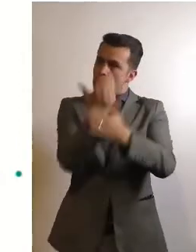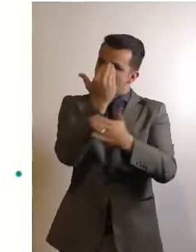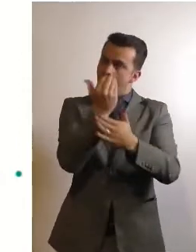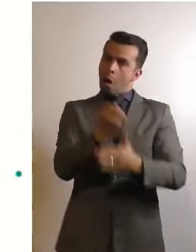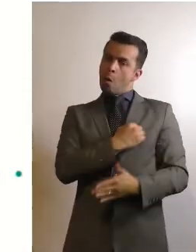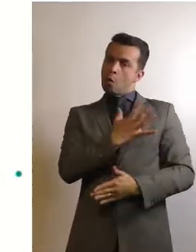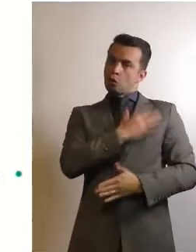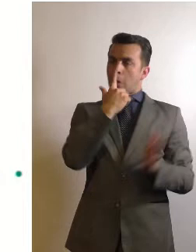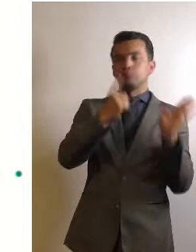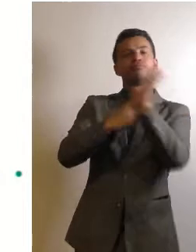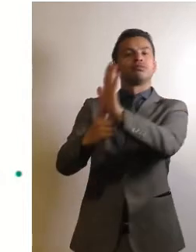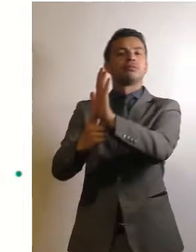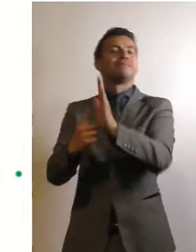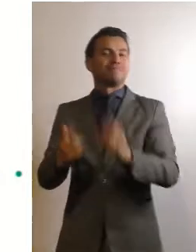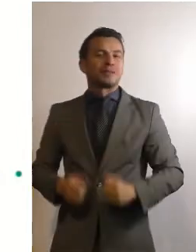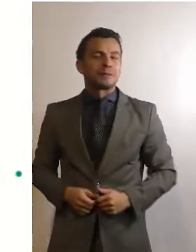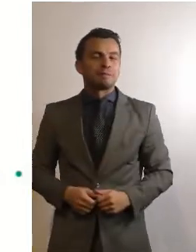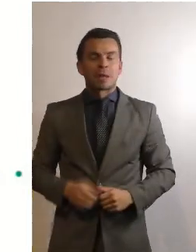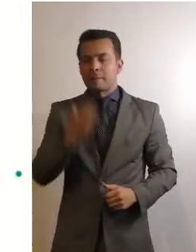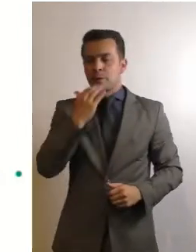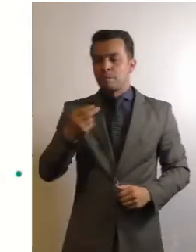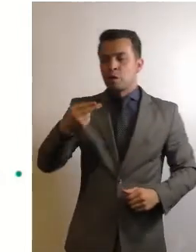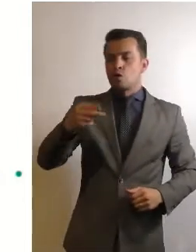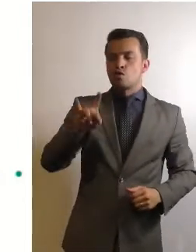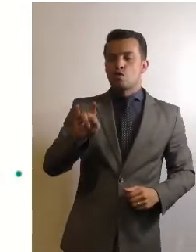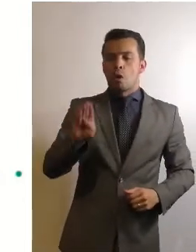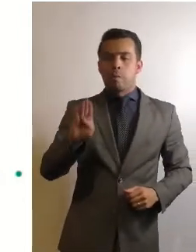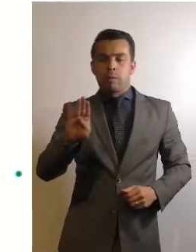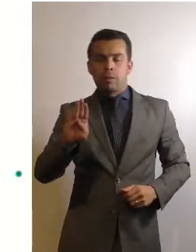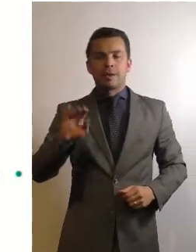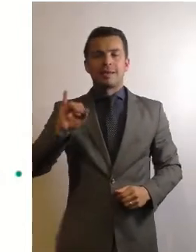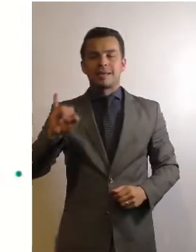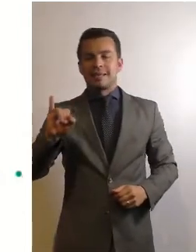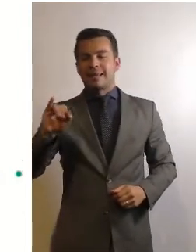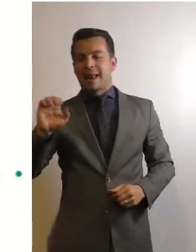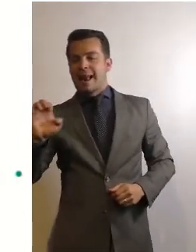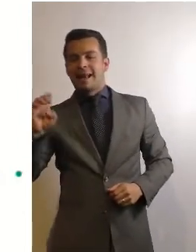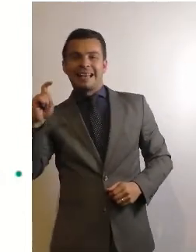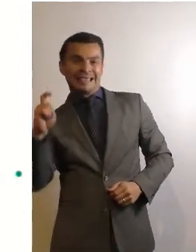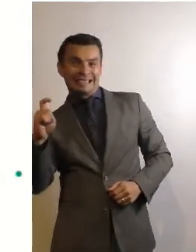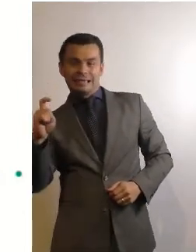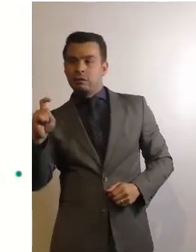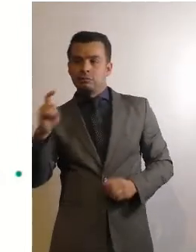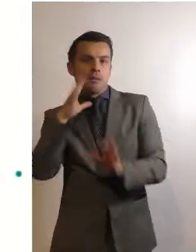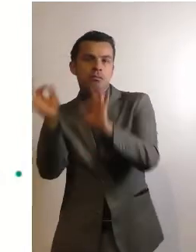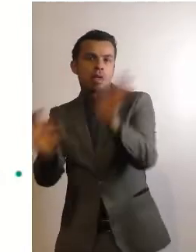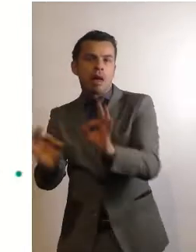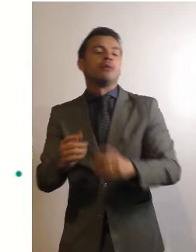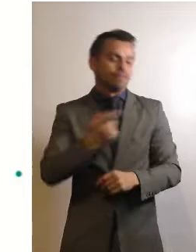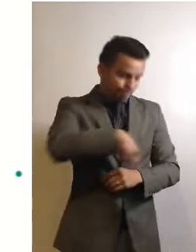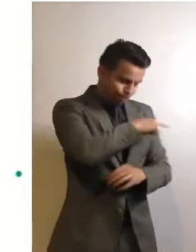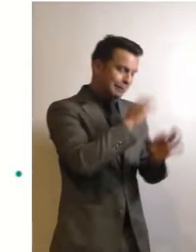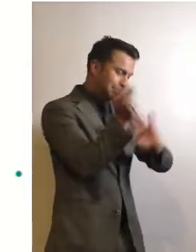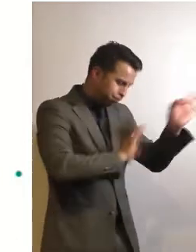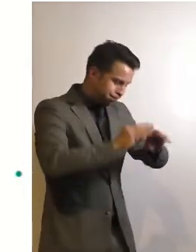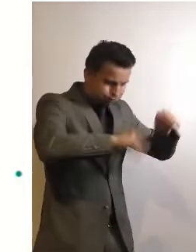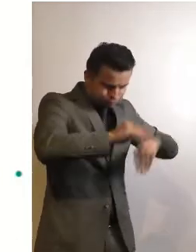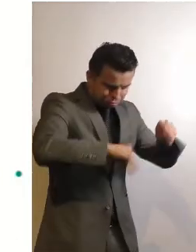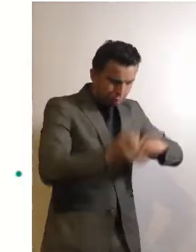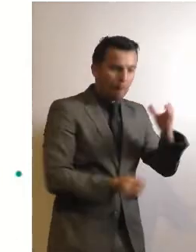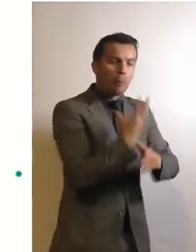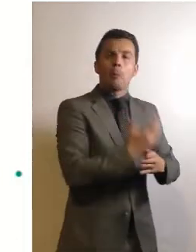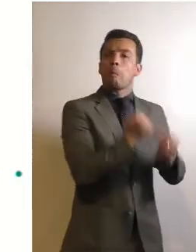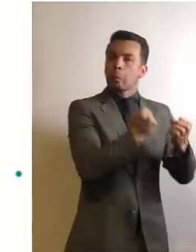la estructuración de un HOBIEX dentro de este plan de desarrollo institucional y lo estructuramos, y así no